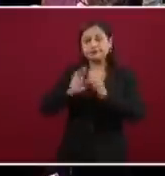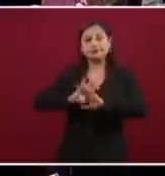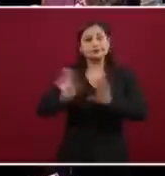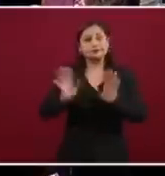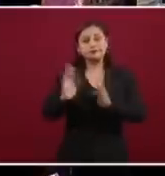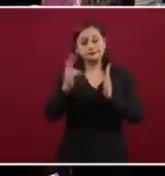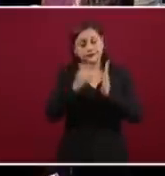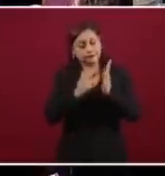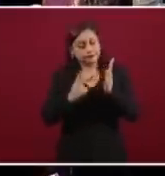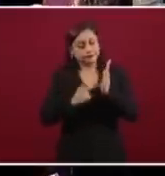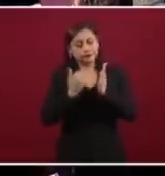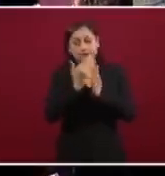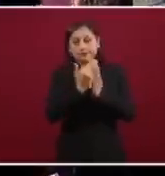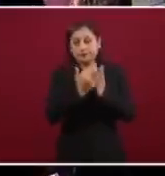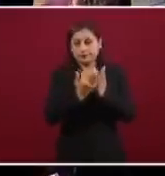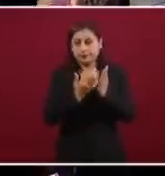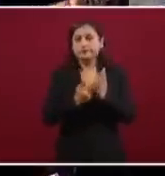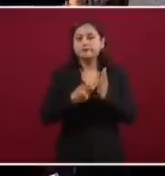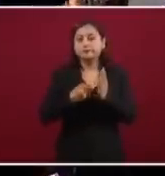todas maneras creo que